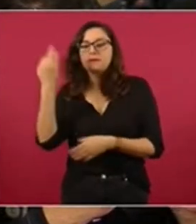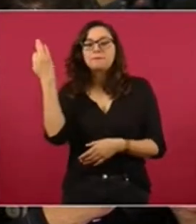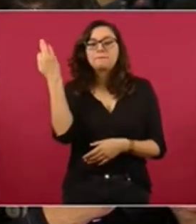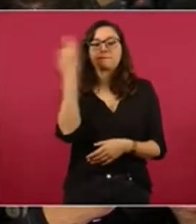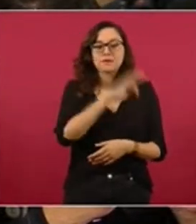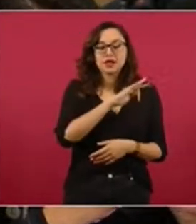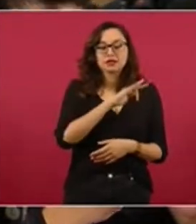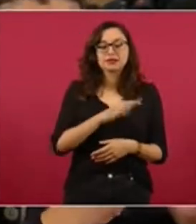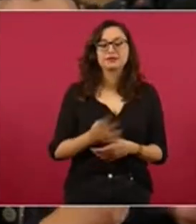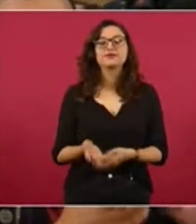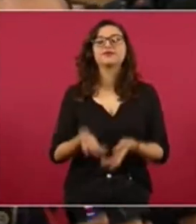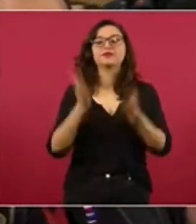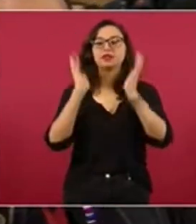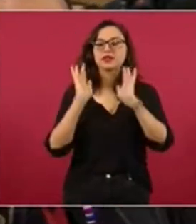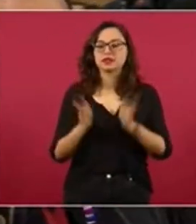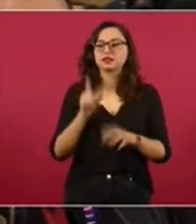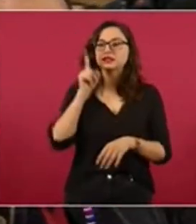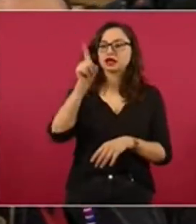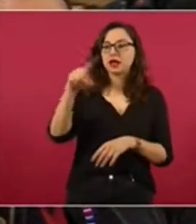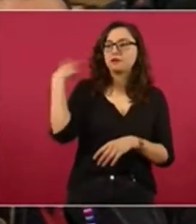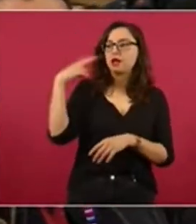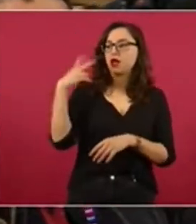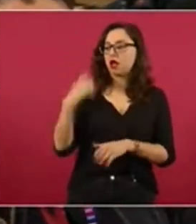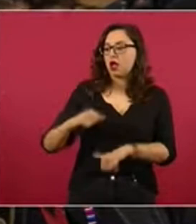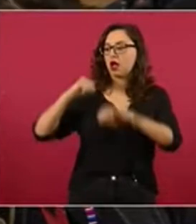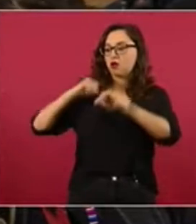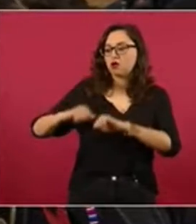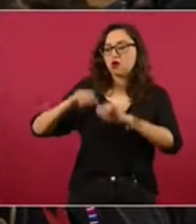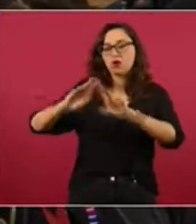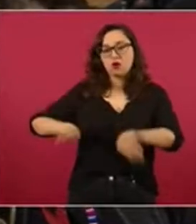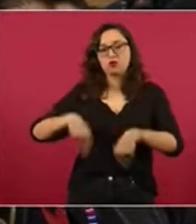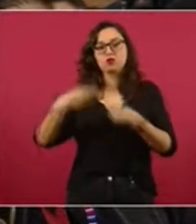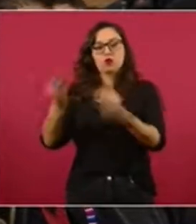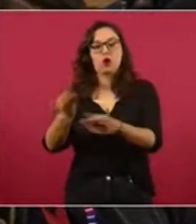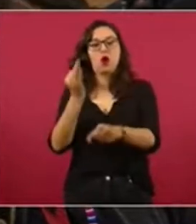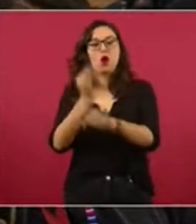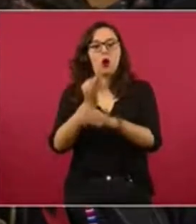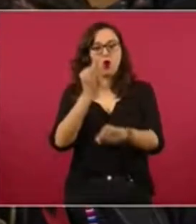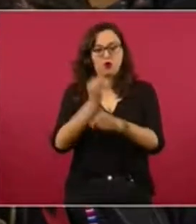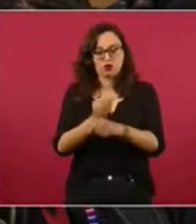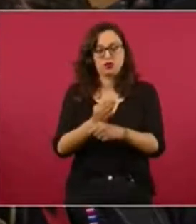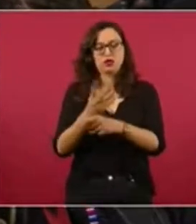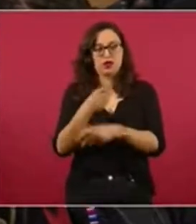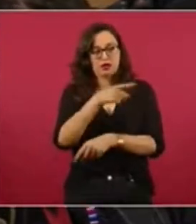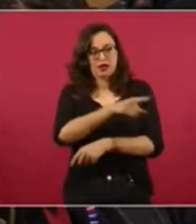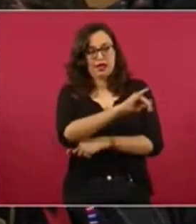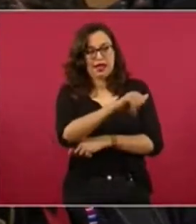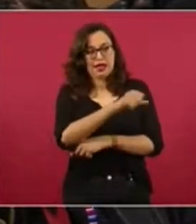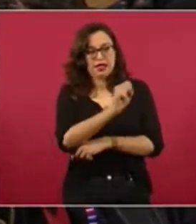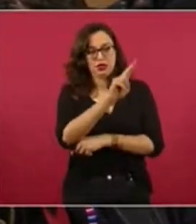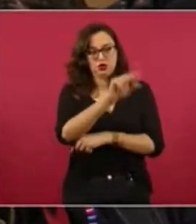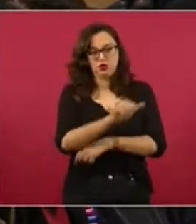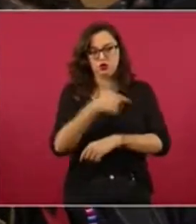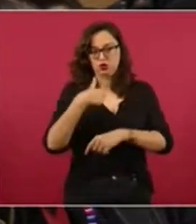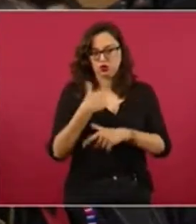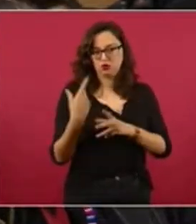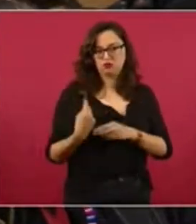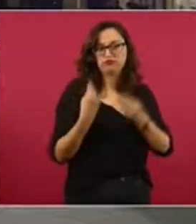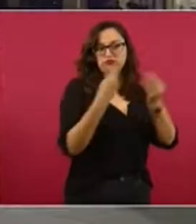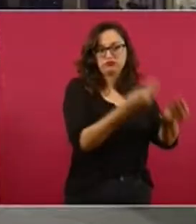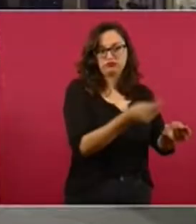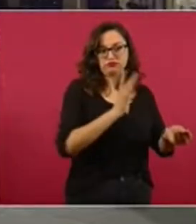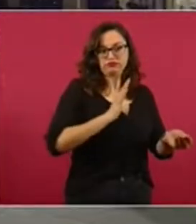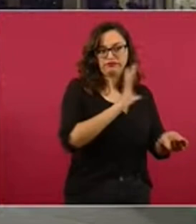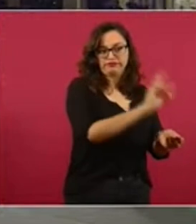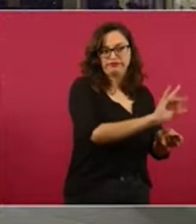ya se le entregó directamente a las autoridades de Veracruz. Yo se lo voy a hacer ahorita llegar a través de Jesús. Y bueno,